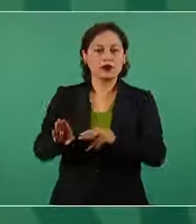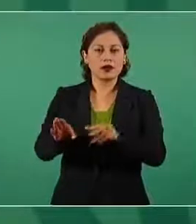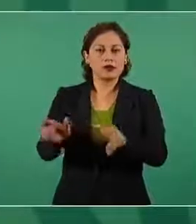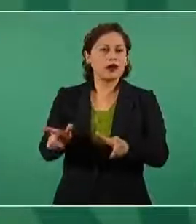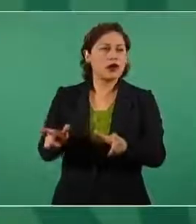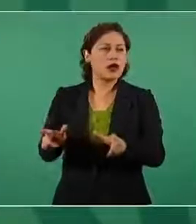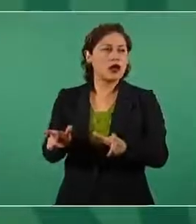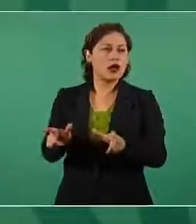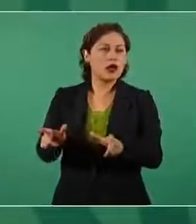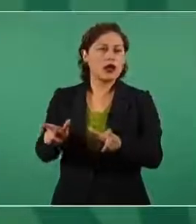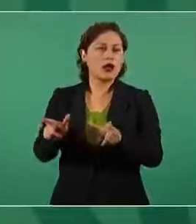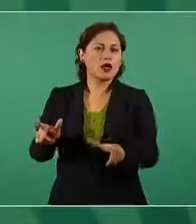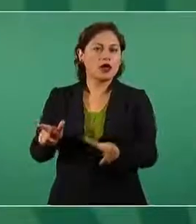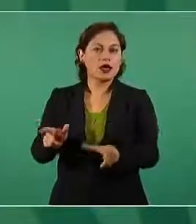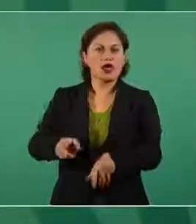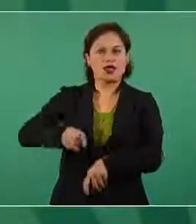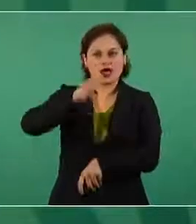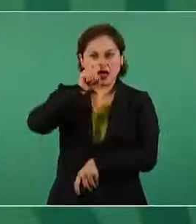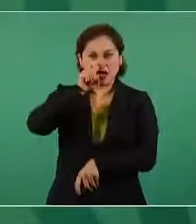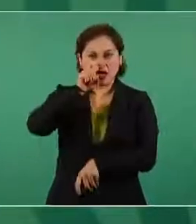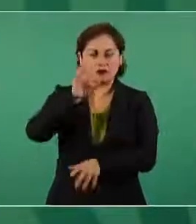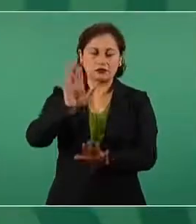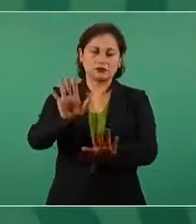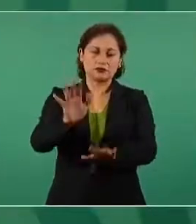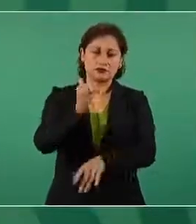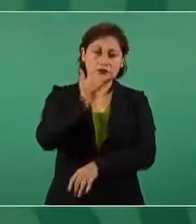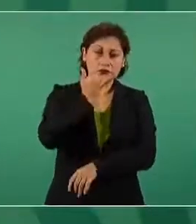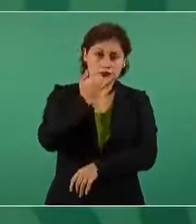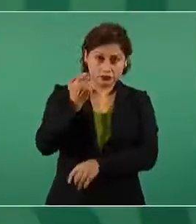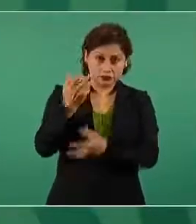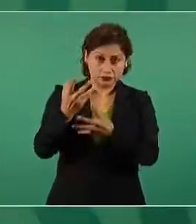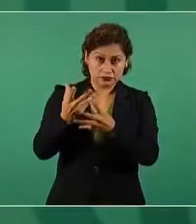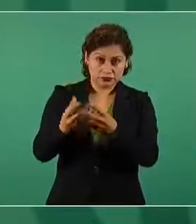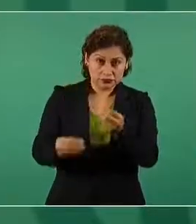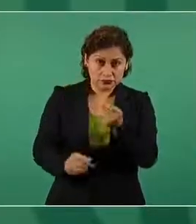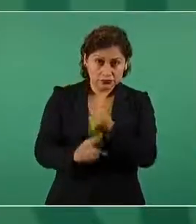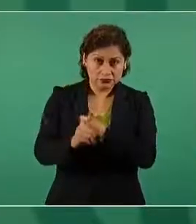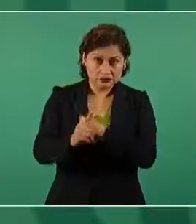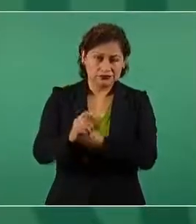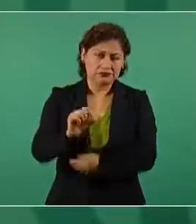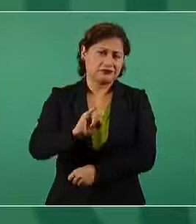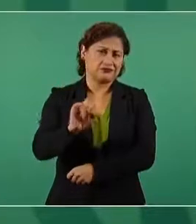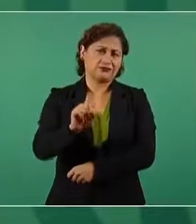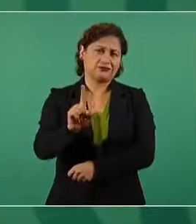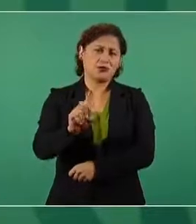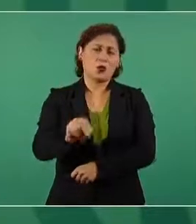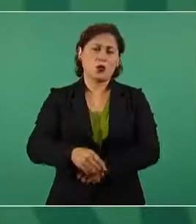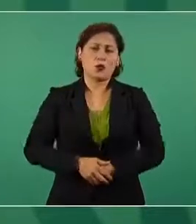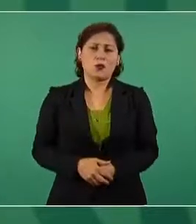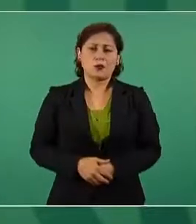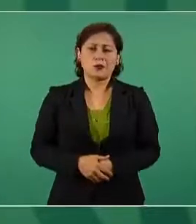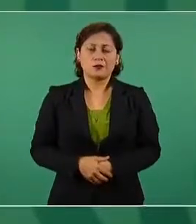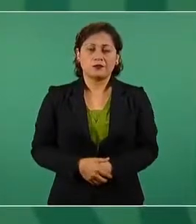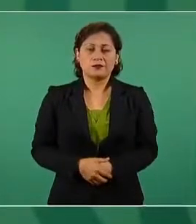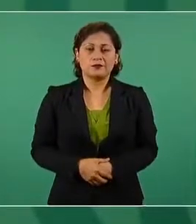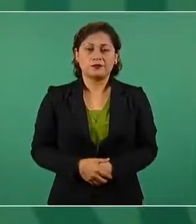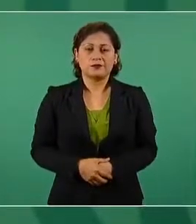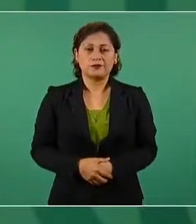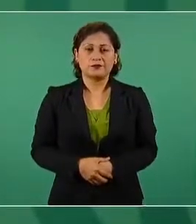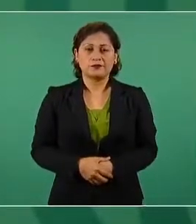todo es coercitivo, y no es así como se van a resolver los problemas sociales.